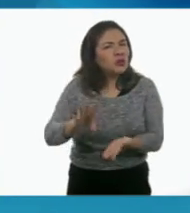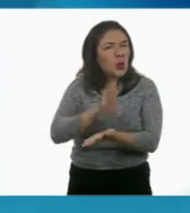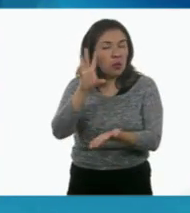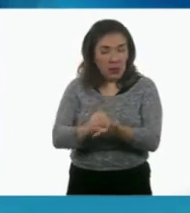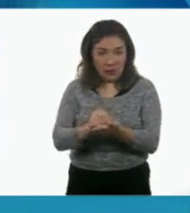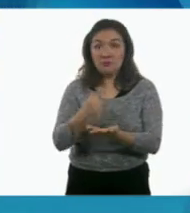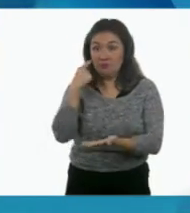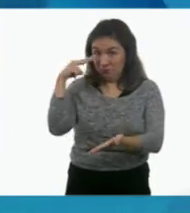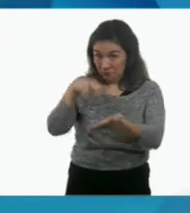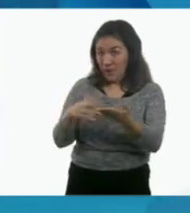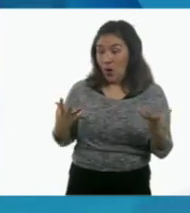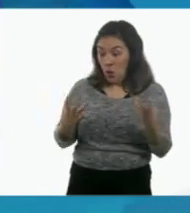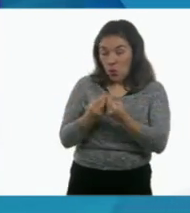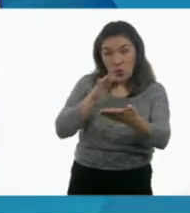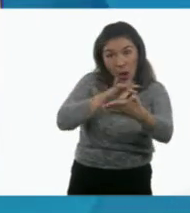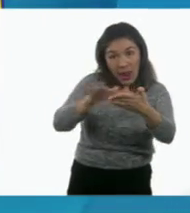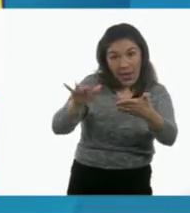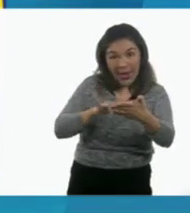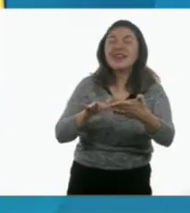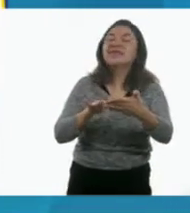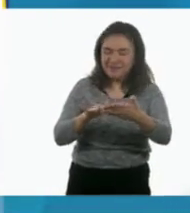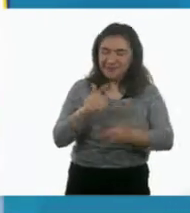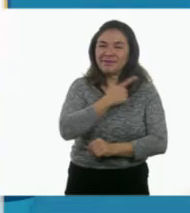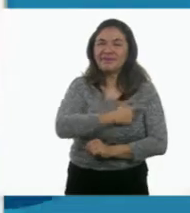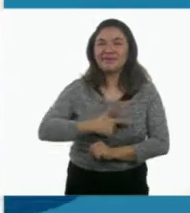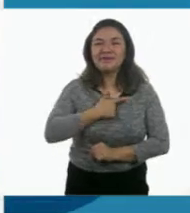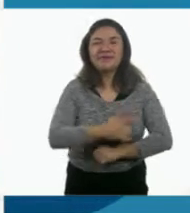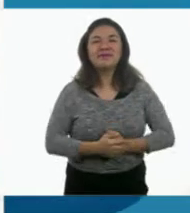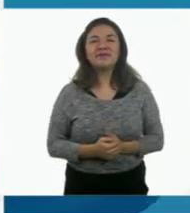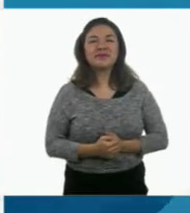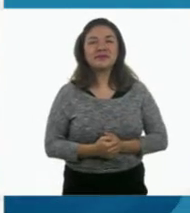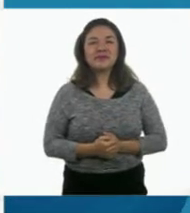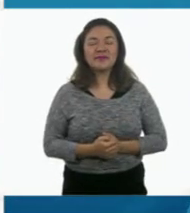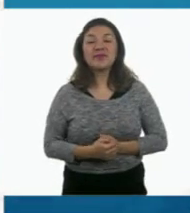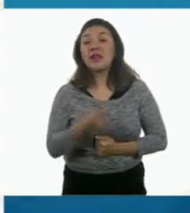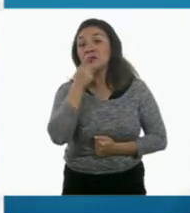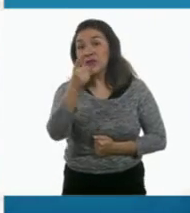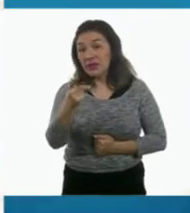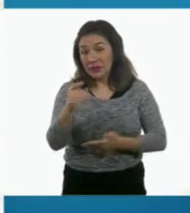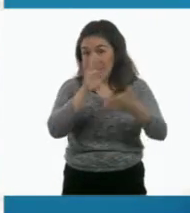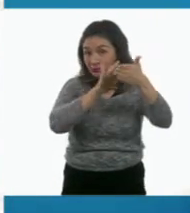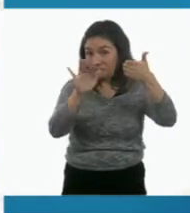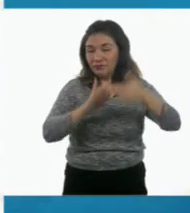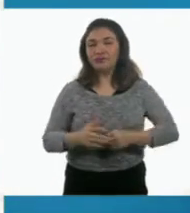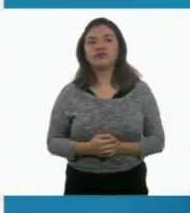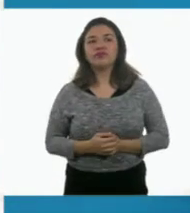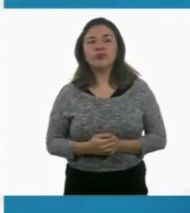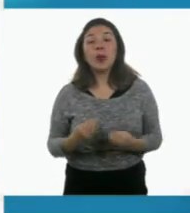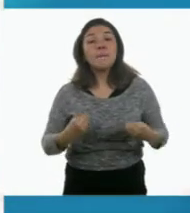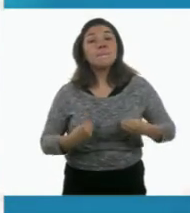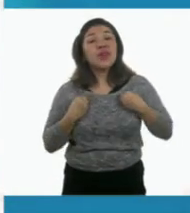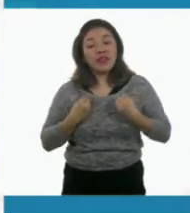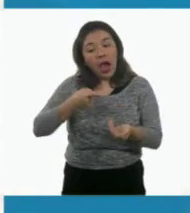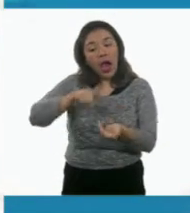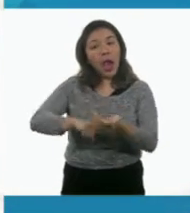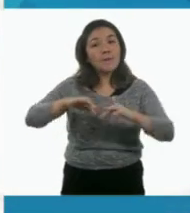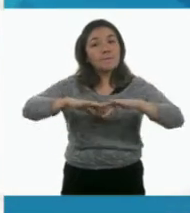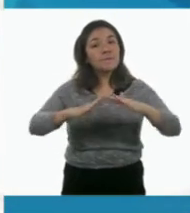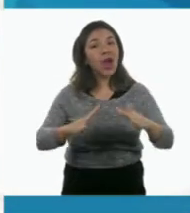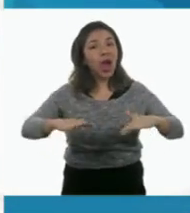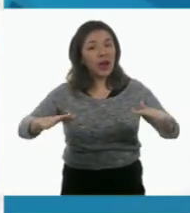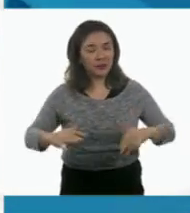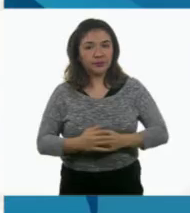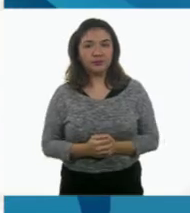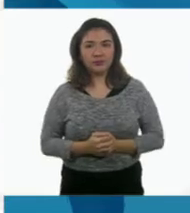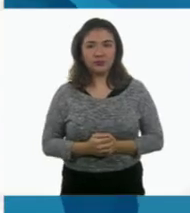¿Te parece si la leemos? Me parece. Muy bien. Dice así: la vida en el mar.